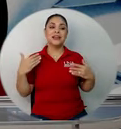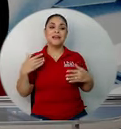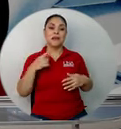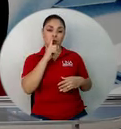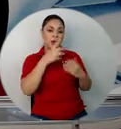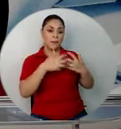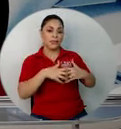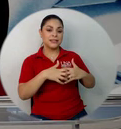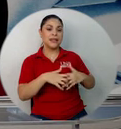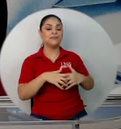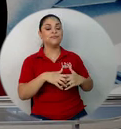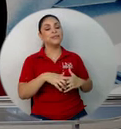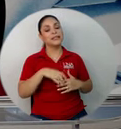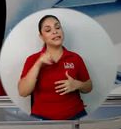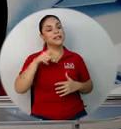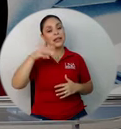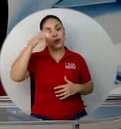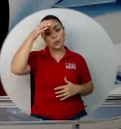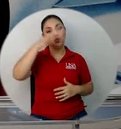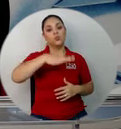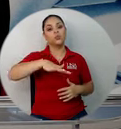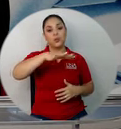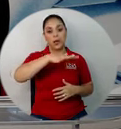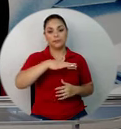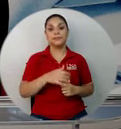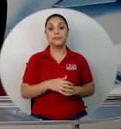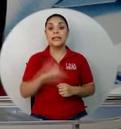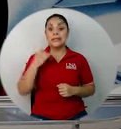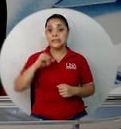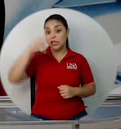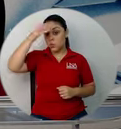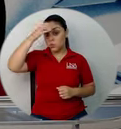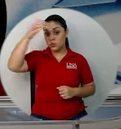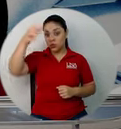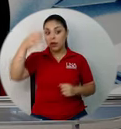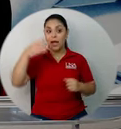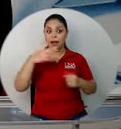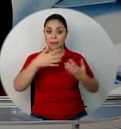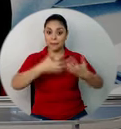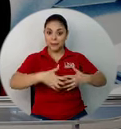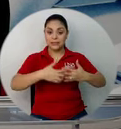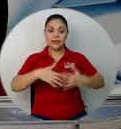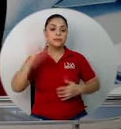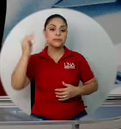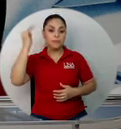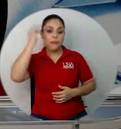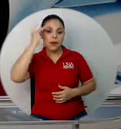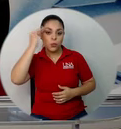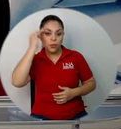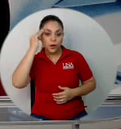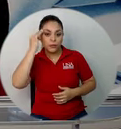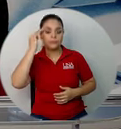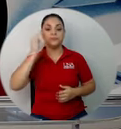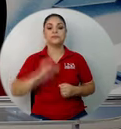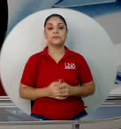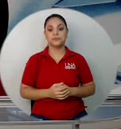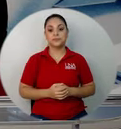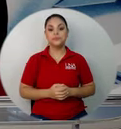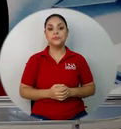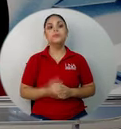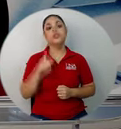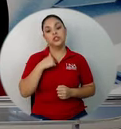misma. Cuando una compañía que tiene una cultura madura, en este caso, y tal vez retomo el